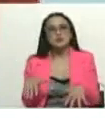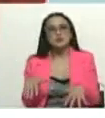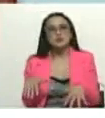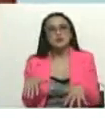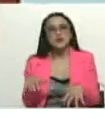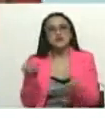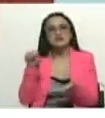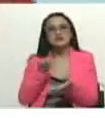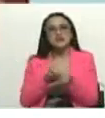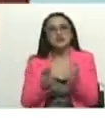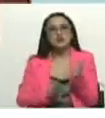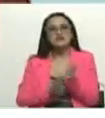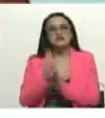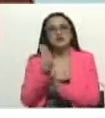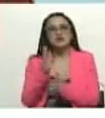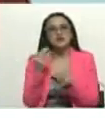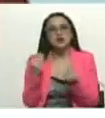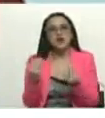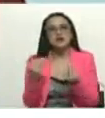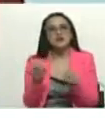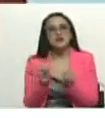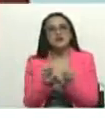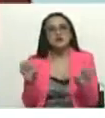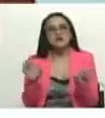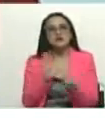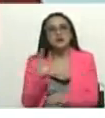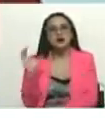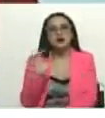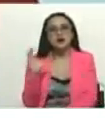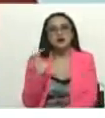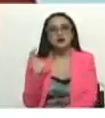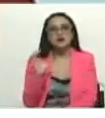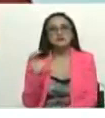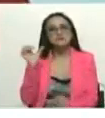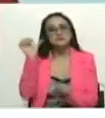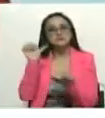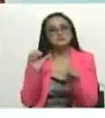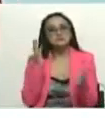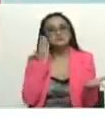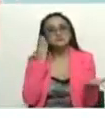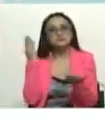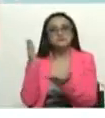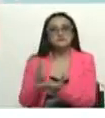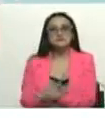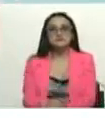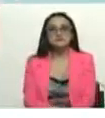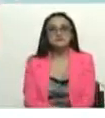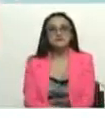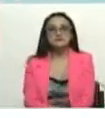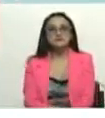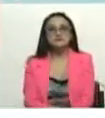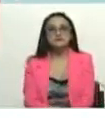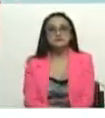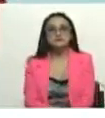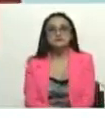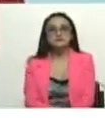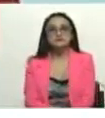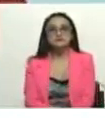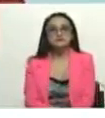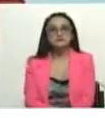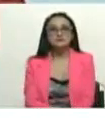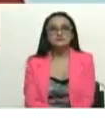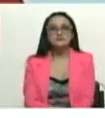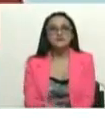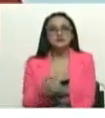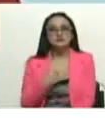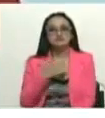los Centros de Desarrollo de la Calidad Educativa de Caracas. Escuchemos su intervención. Yo siempre digo